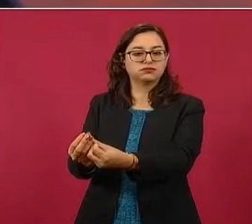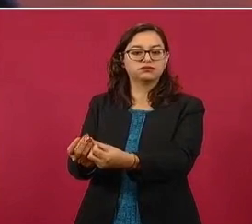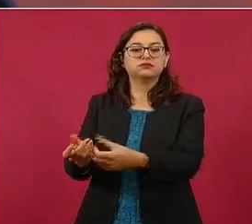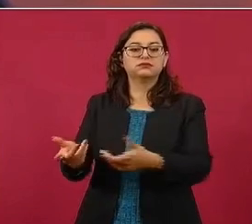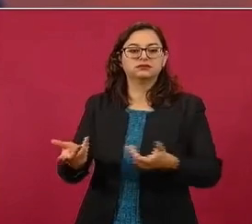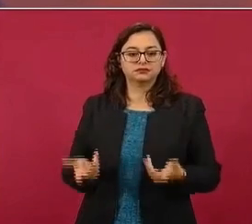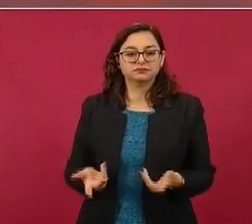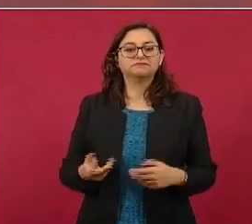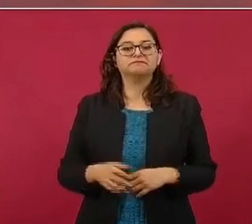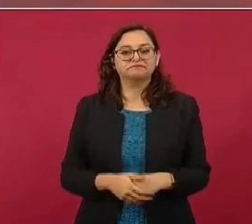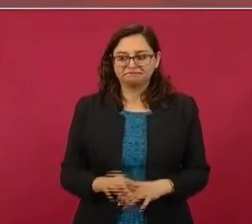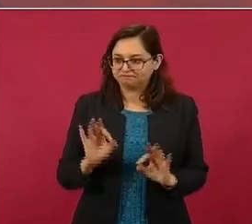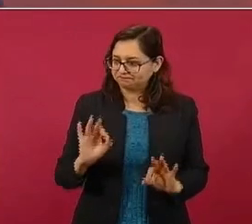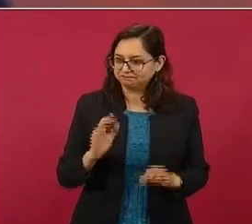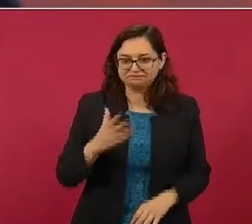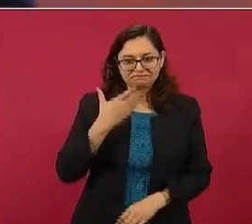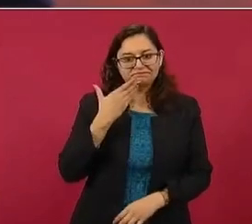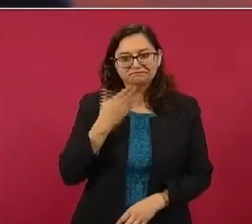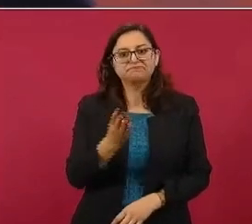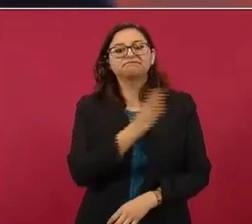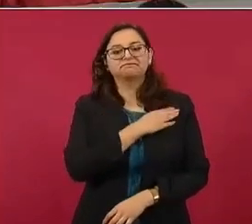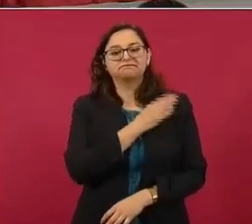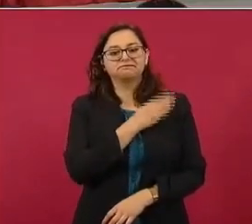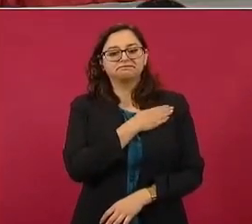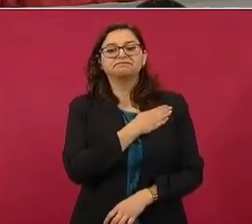Y esto es muy bueno.